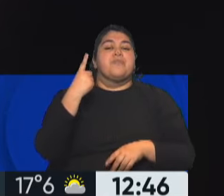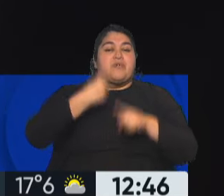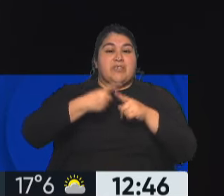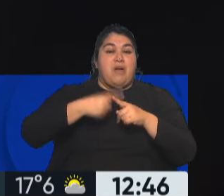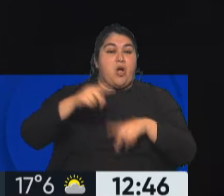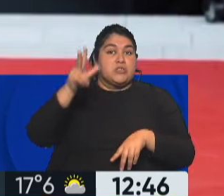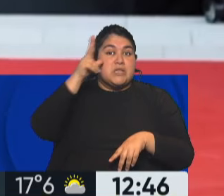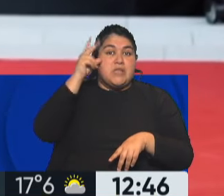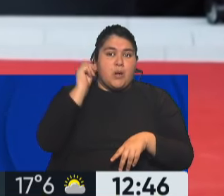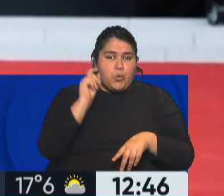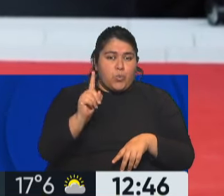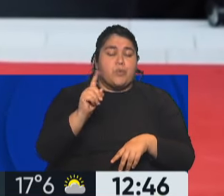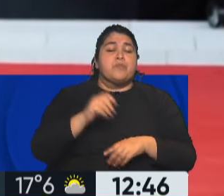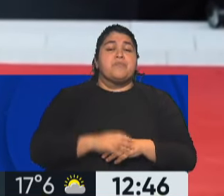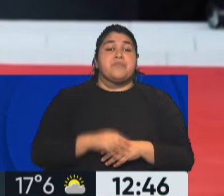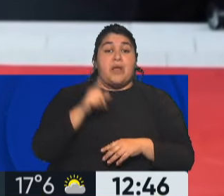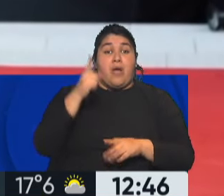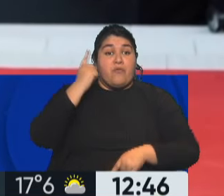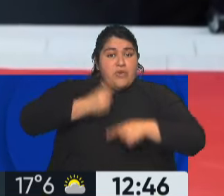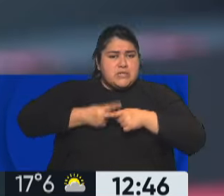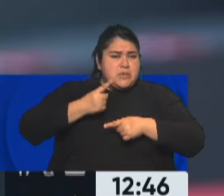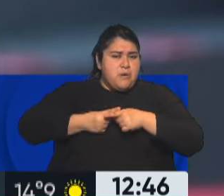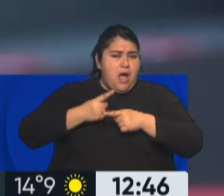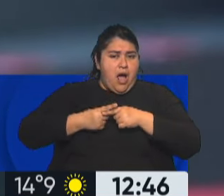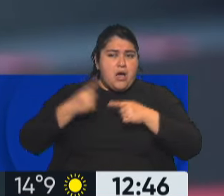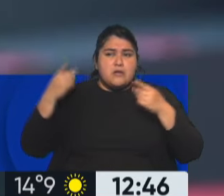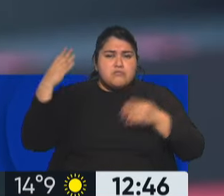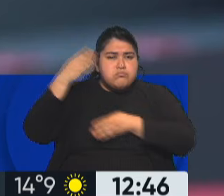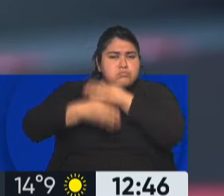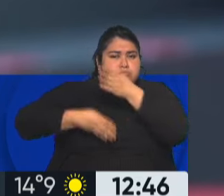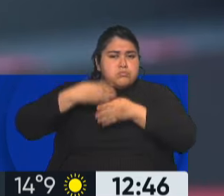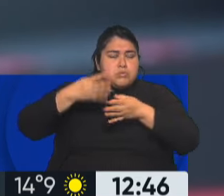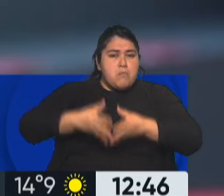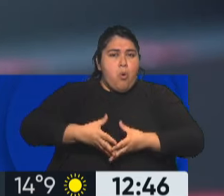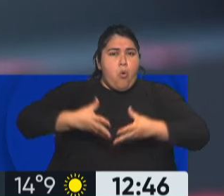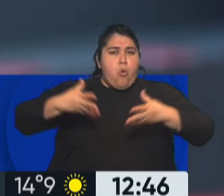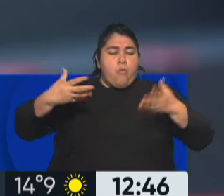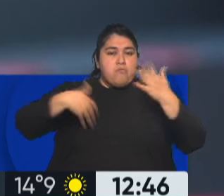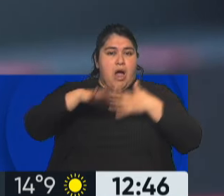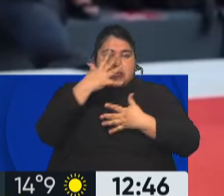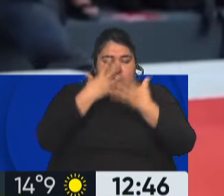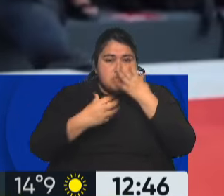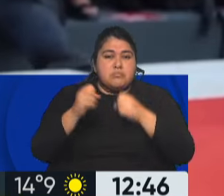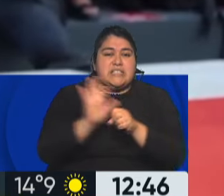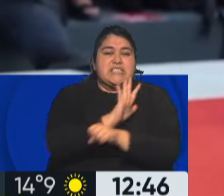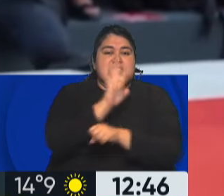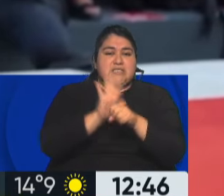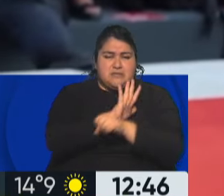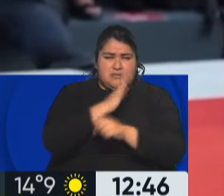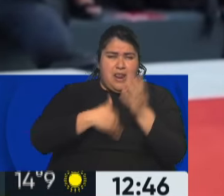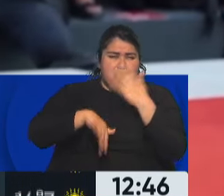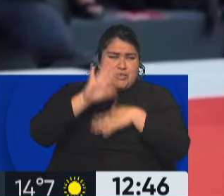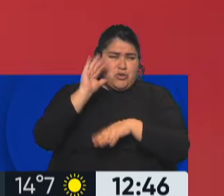mostra, que este festival, el Festival de Venecia, multiplica el deseo por el cine. Estamos hablando de una cantidad de